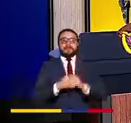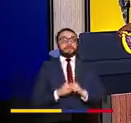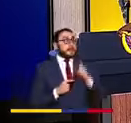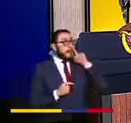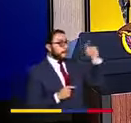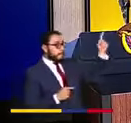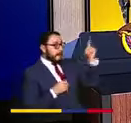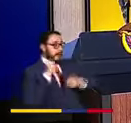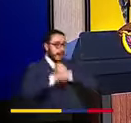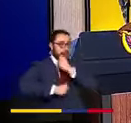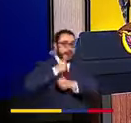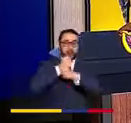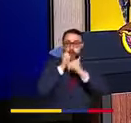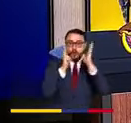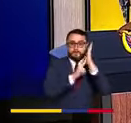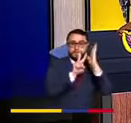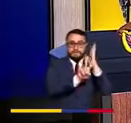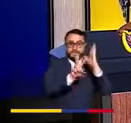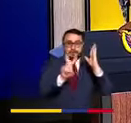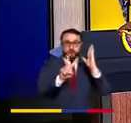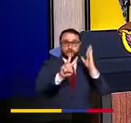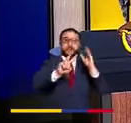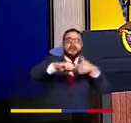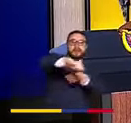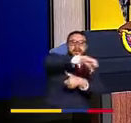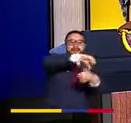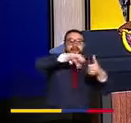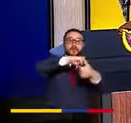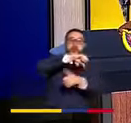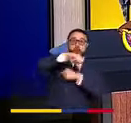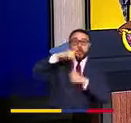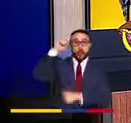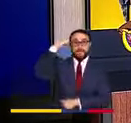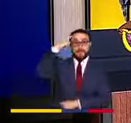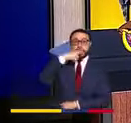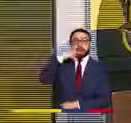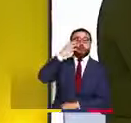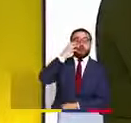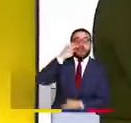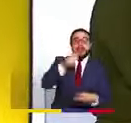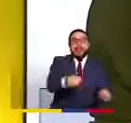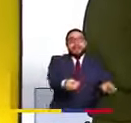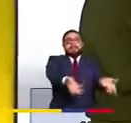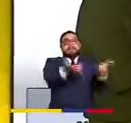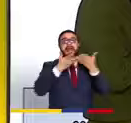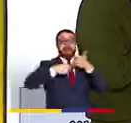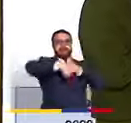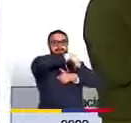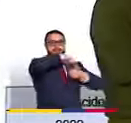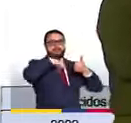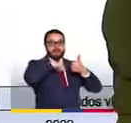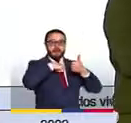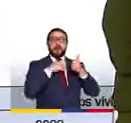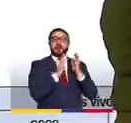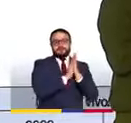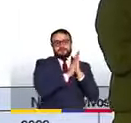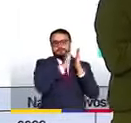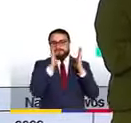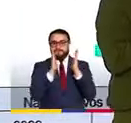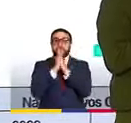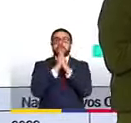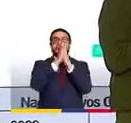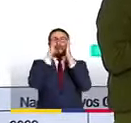año 22, que es como recibimos de Duque, el año 23, el año